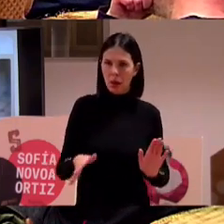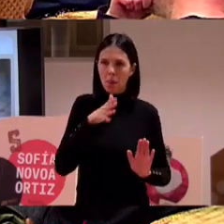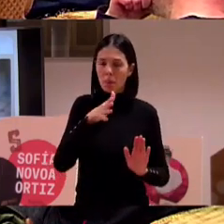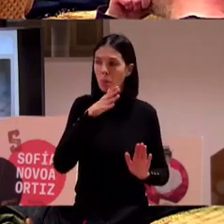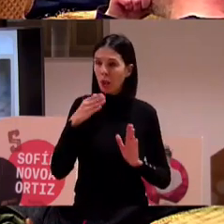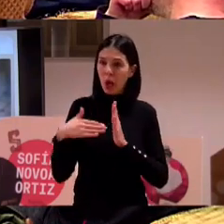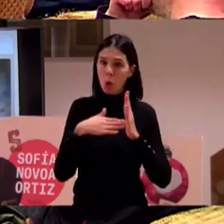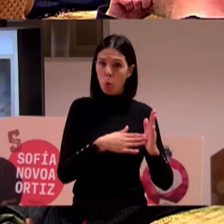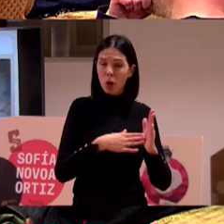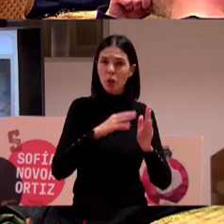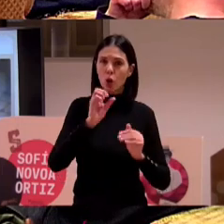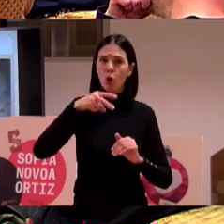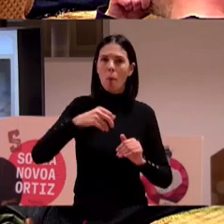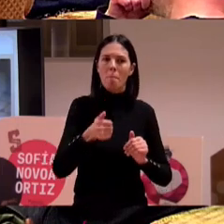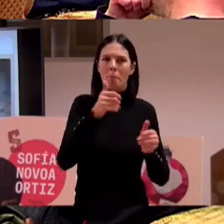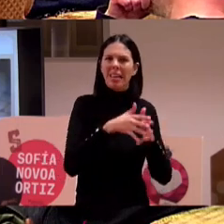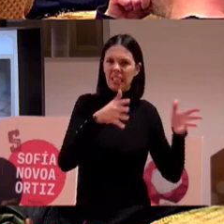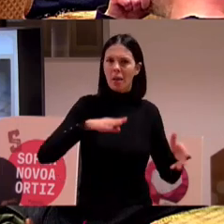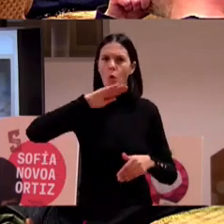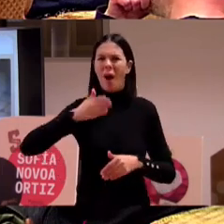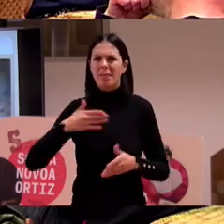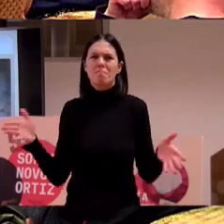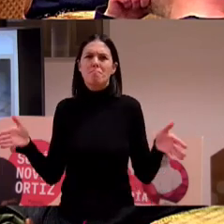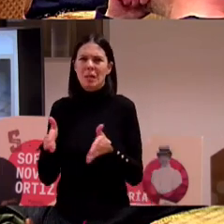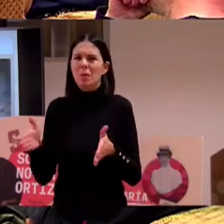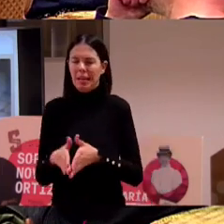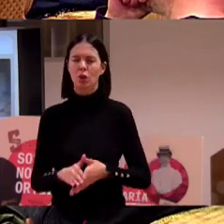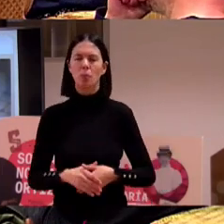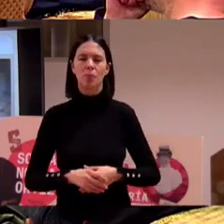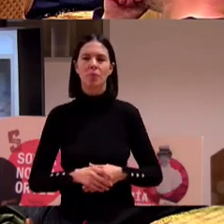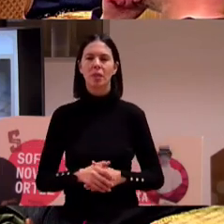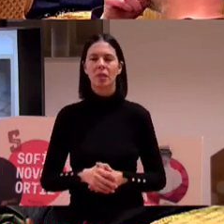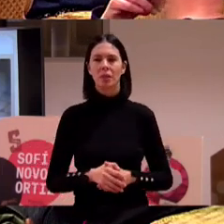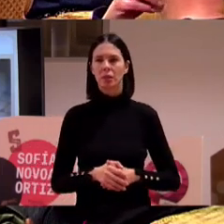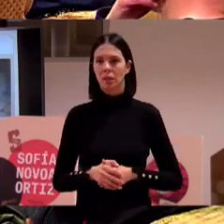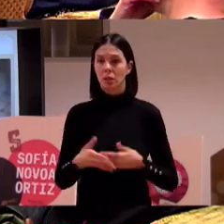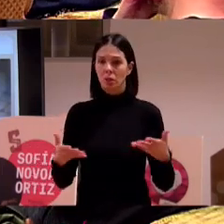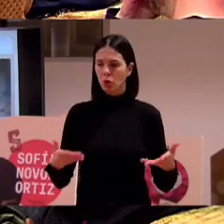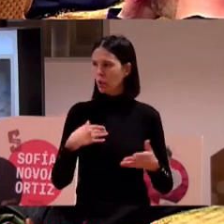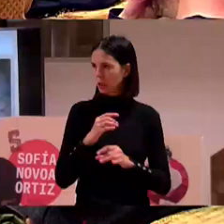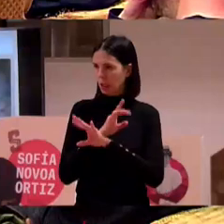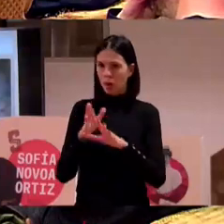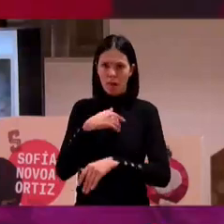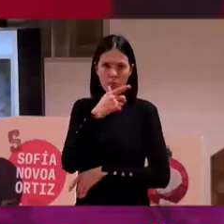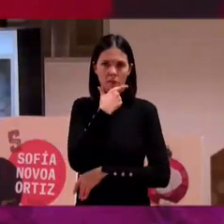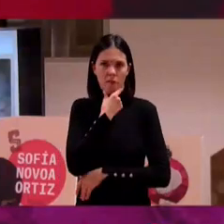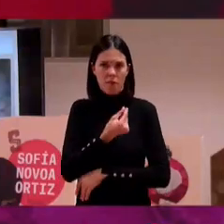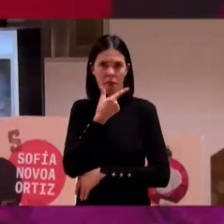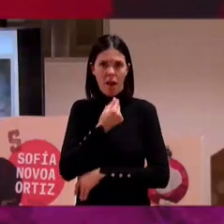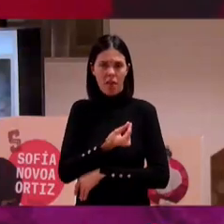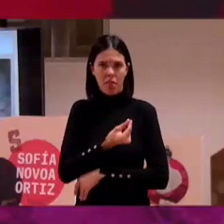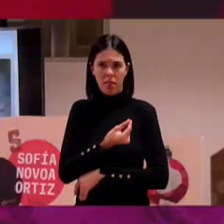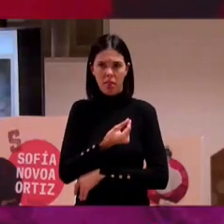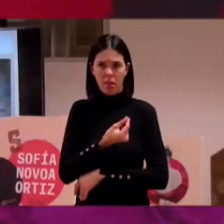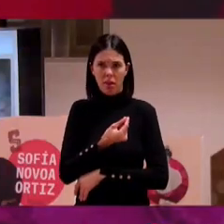el muelle do Con é máis grande que el de Moaña. Está ali directamente. Entón, claro, tiña moi fácil. Vamos, e máis, levábanse